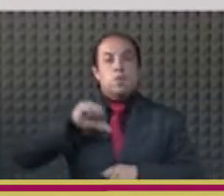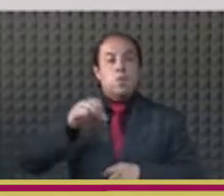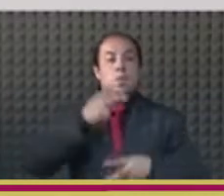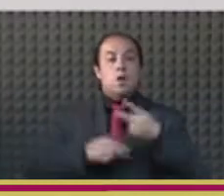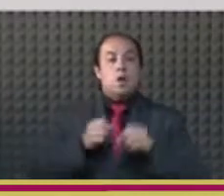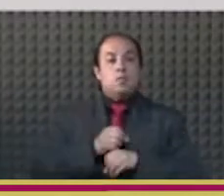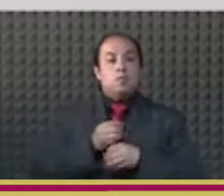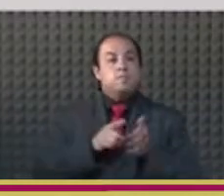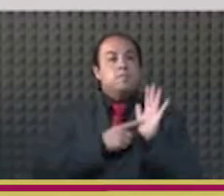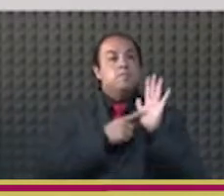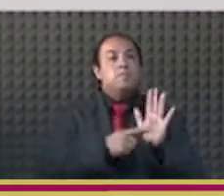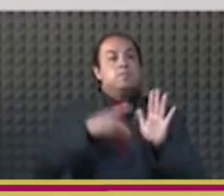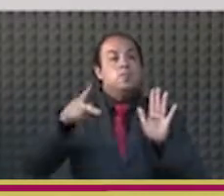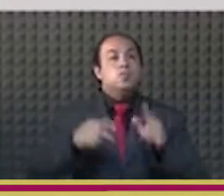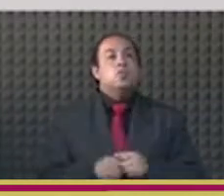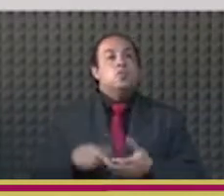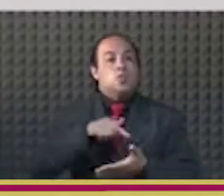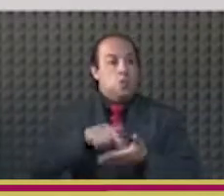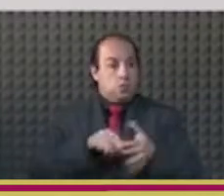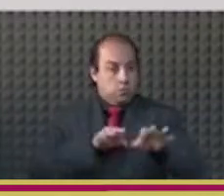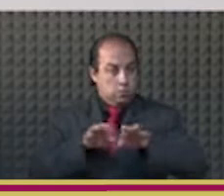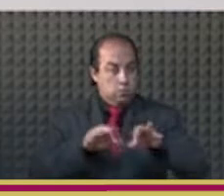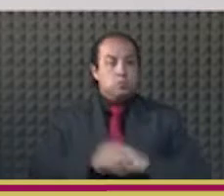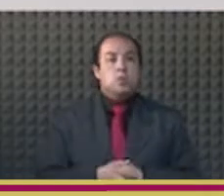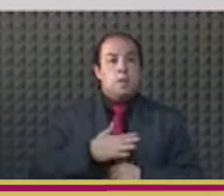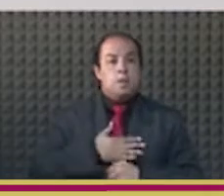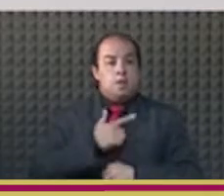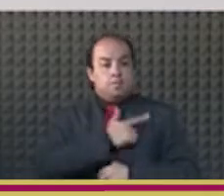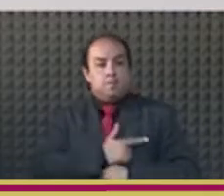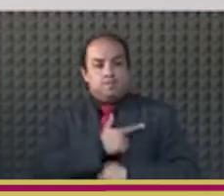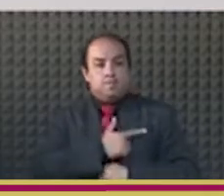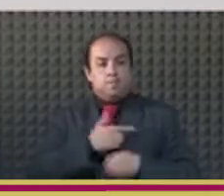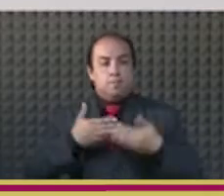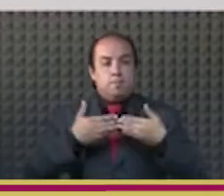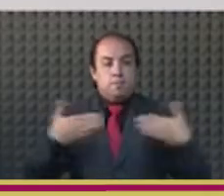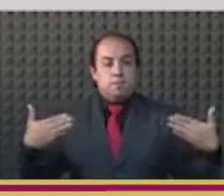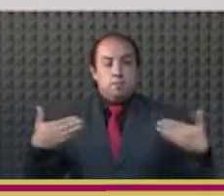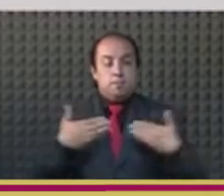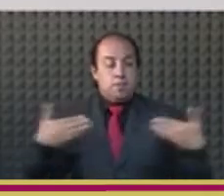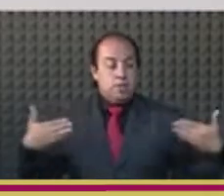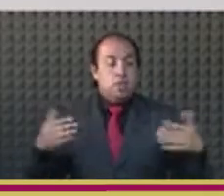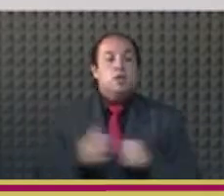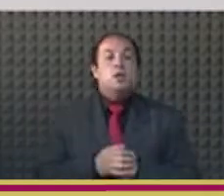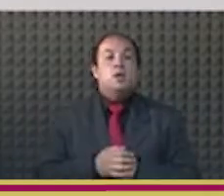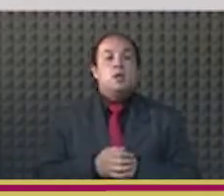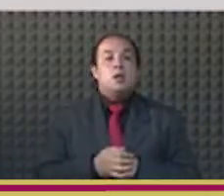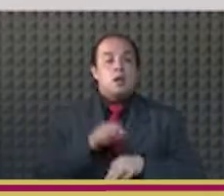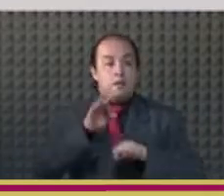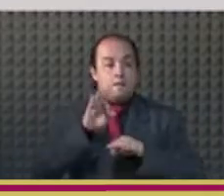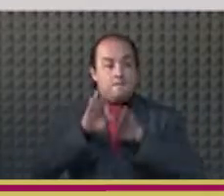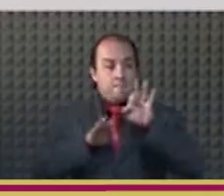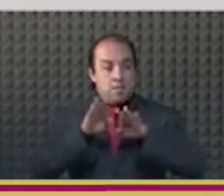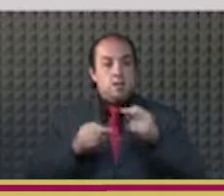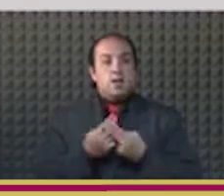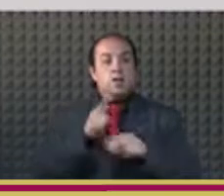vacantes. Es muy grato para mí inaugurar esta Feria Nacional de Empleo 2021 para jóvenes e inclusión laboral,